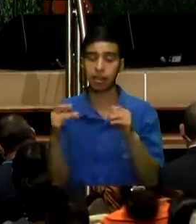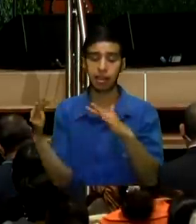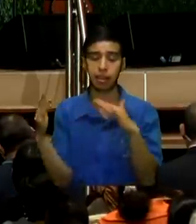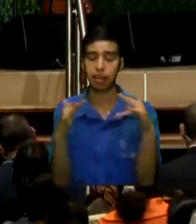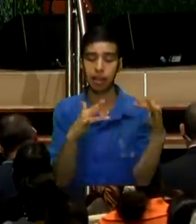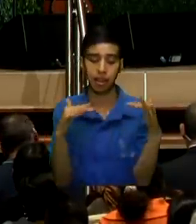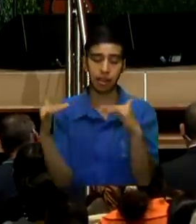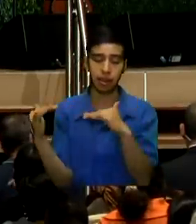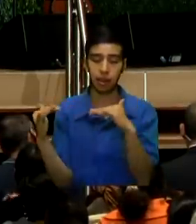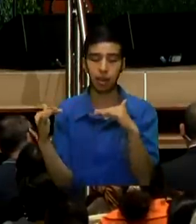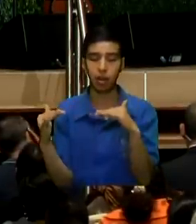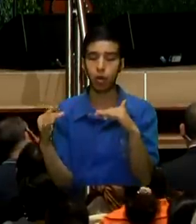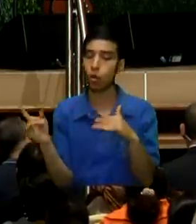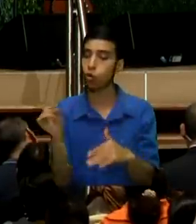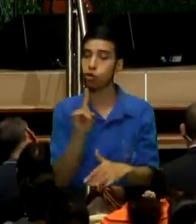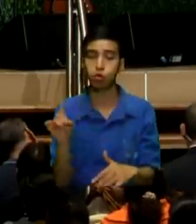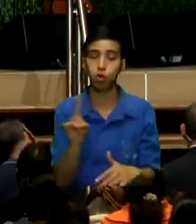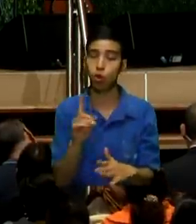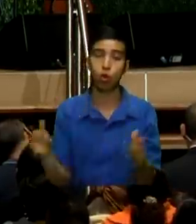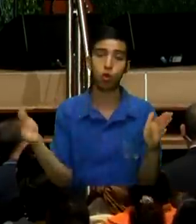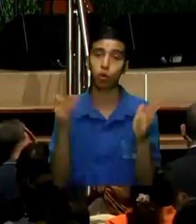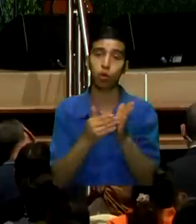Pero no contra su suegra.